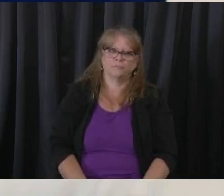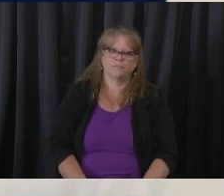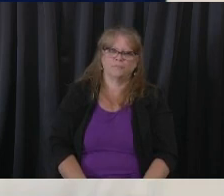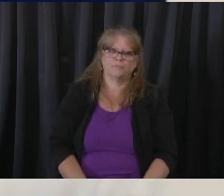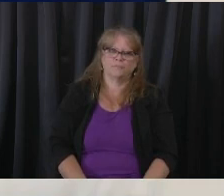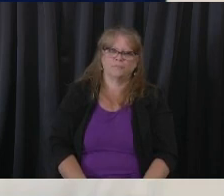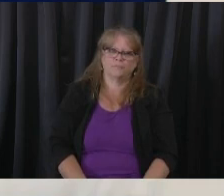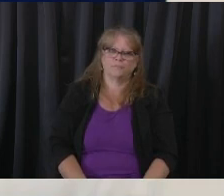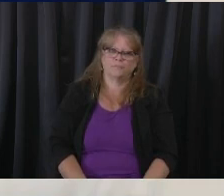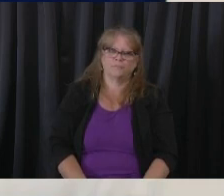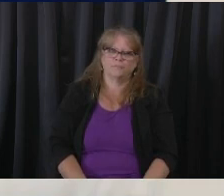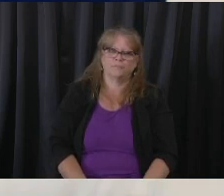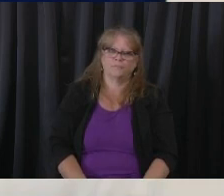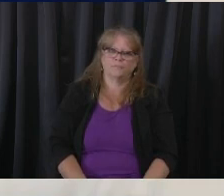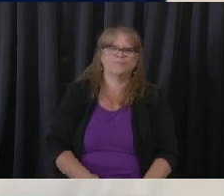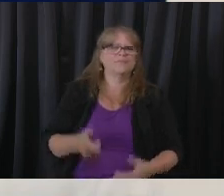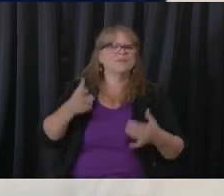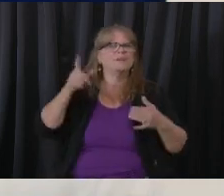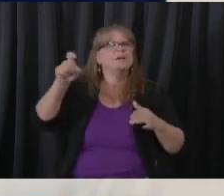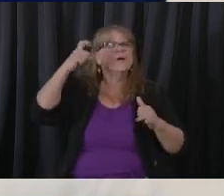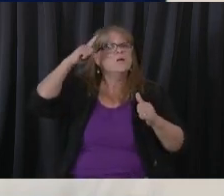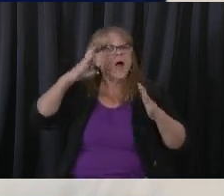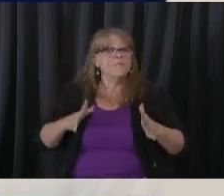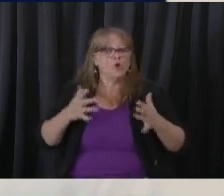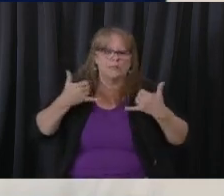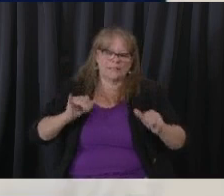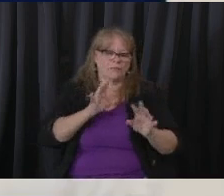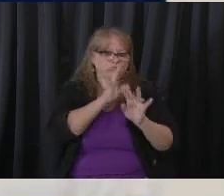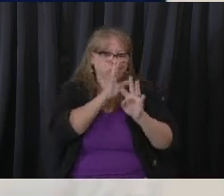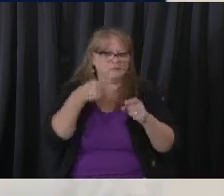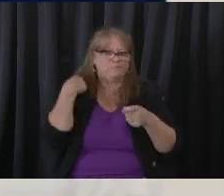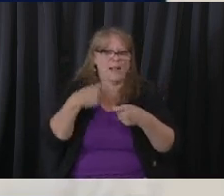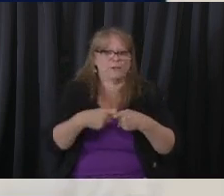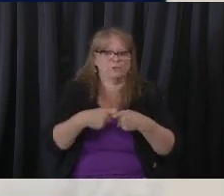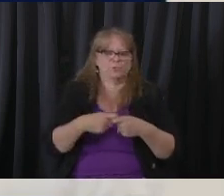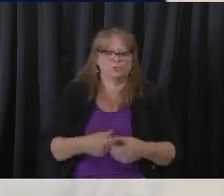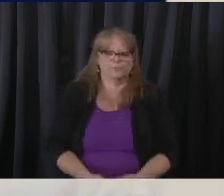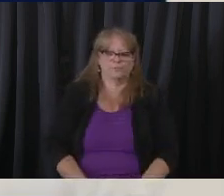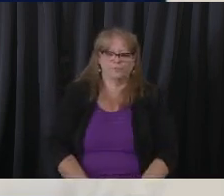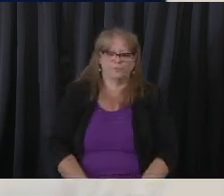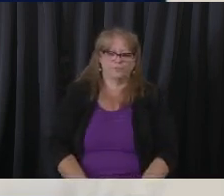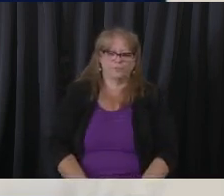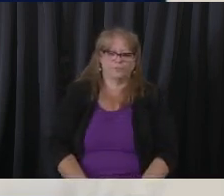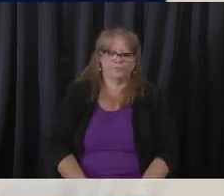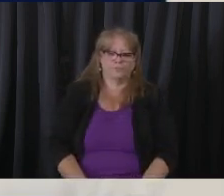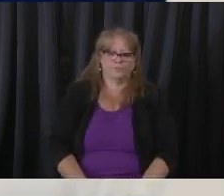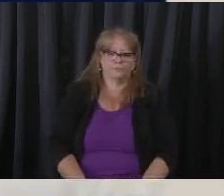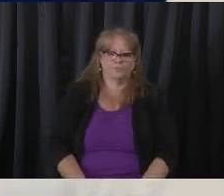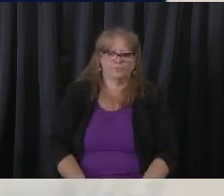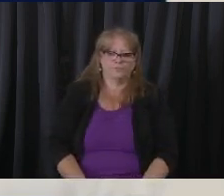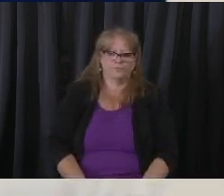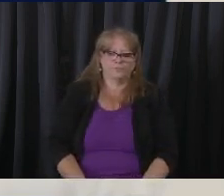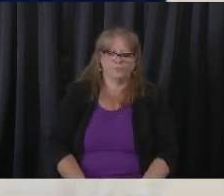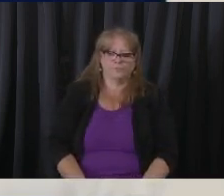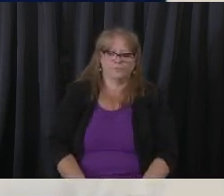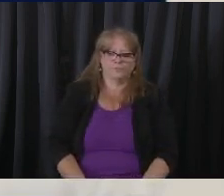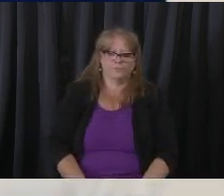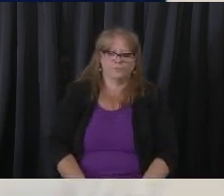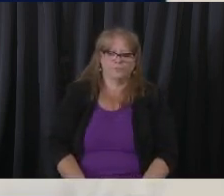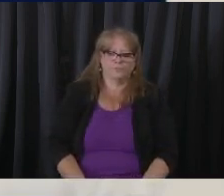Esperamos que no llegue a ese punto. La orden de quedarse en casa fue muy difícil. para familias, las personas, las